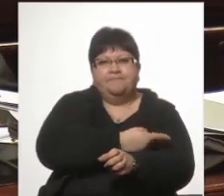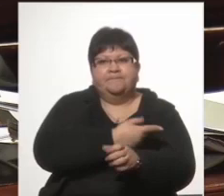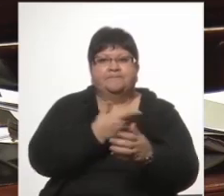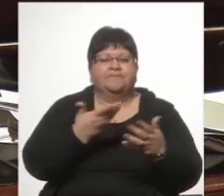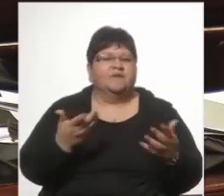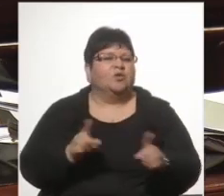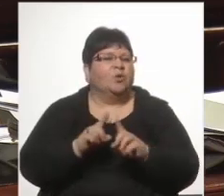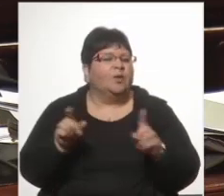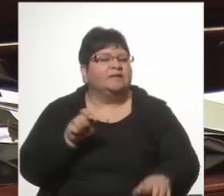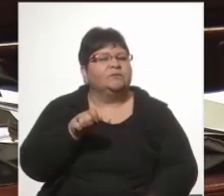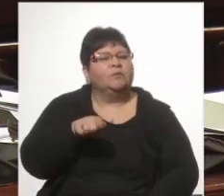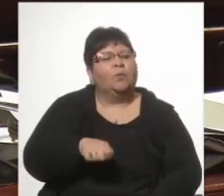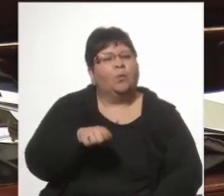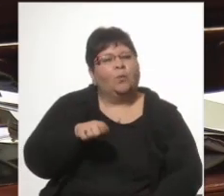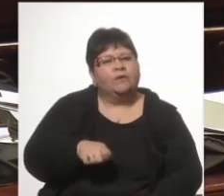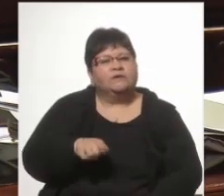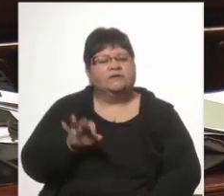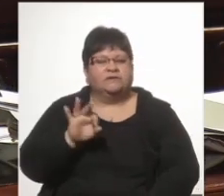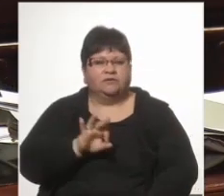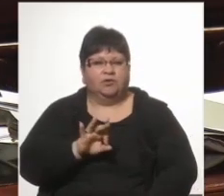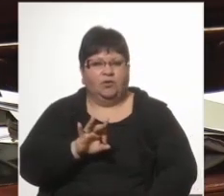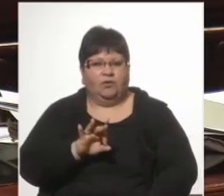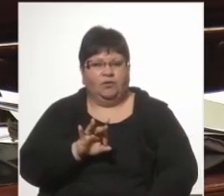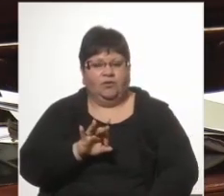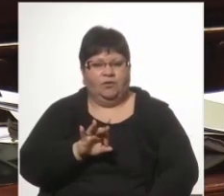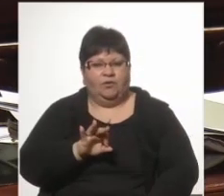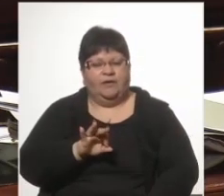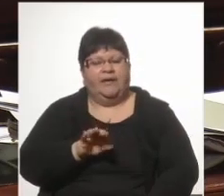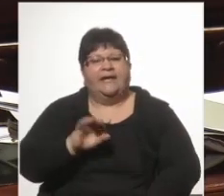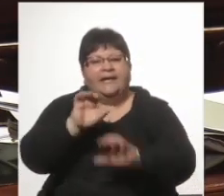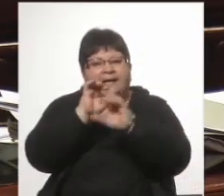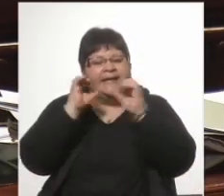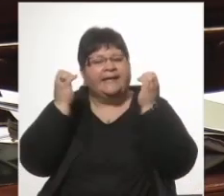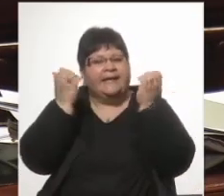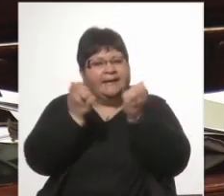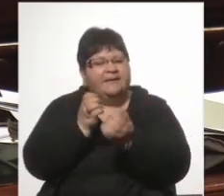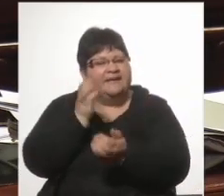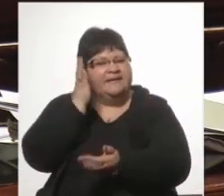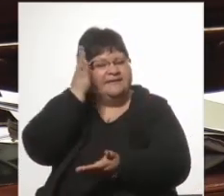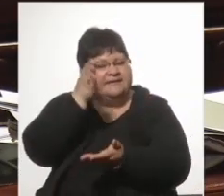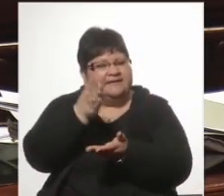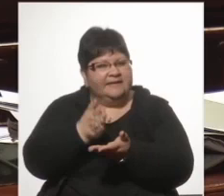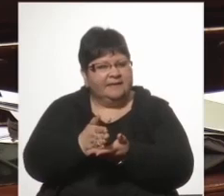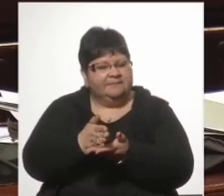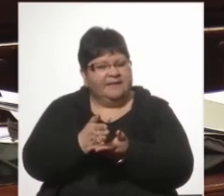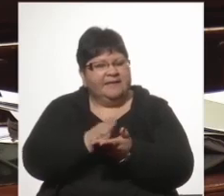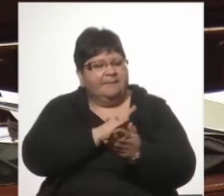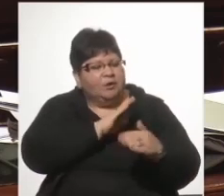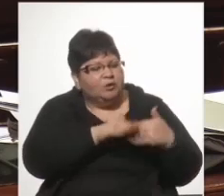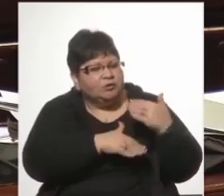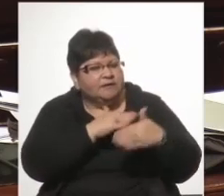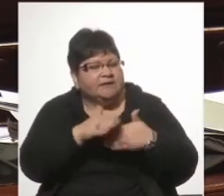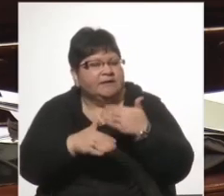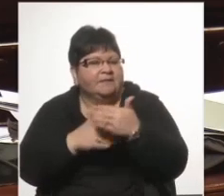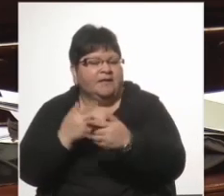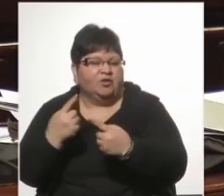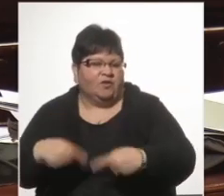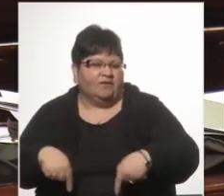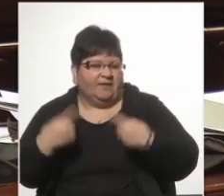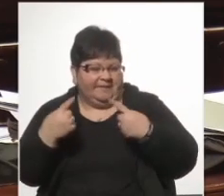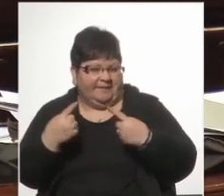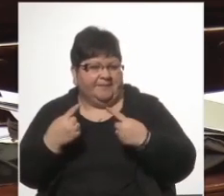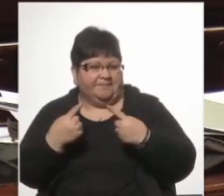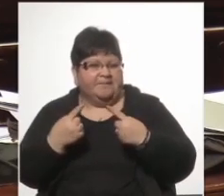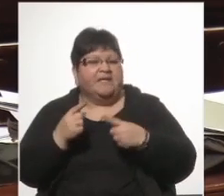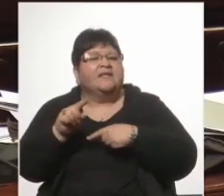antejuicio ni una cuestión prejudicial. La Cámara determinará el procedimiento a seguir en ese debate preliminar, después del cual